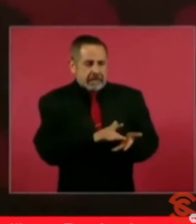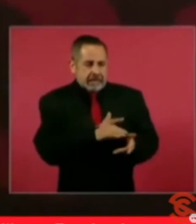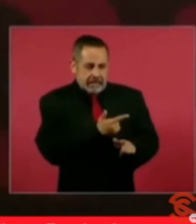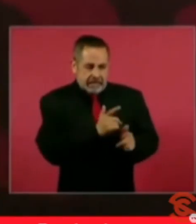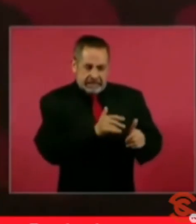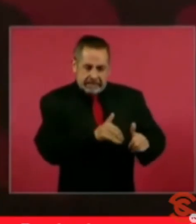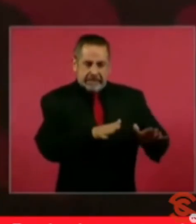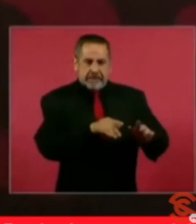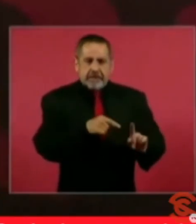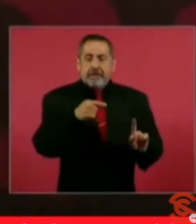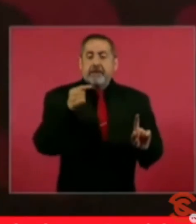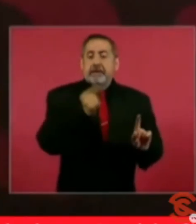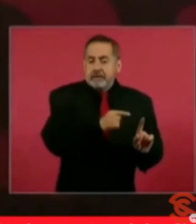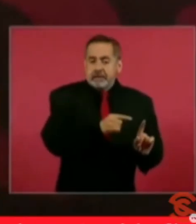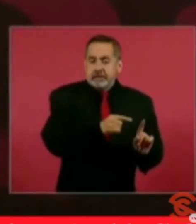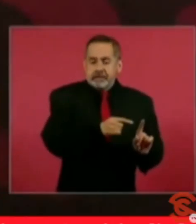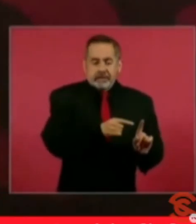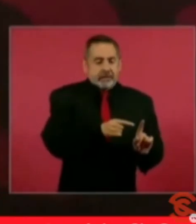al